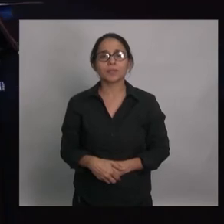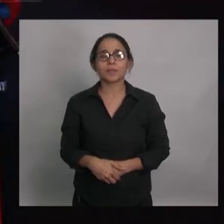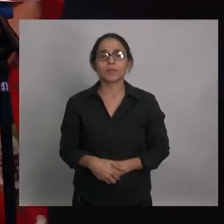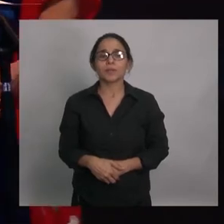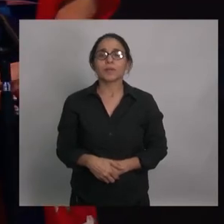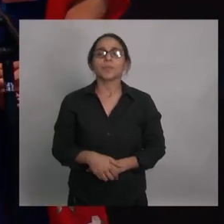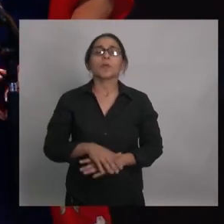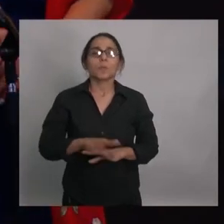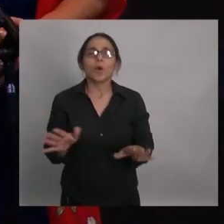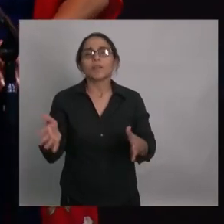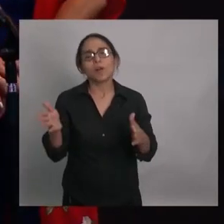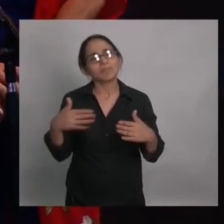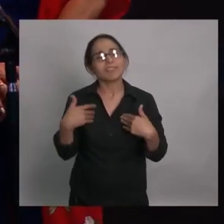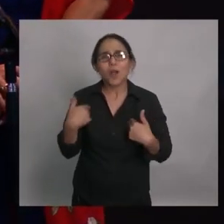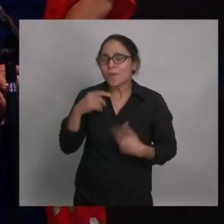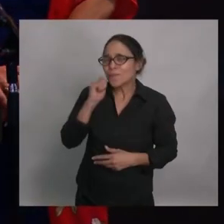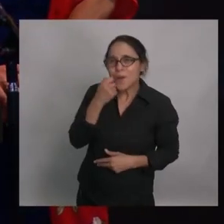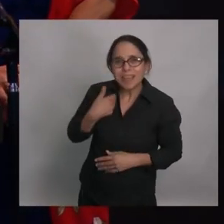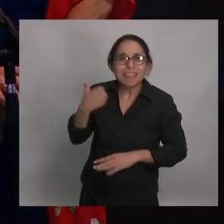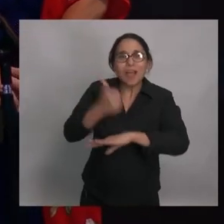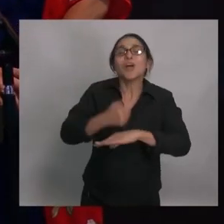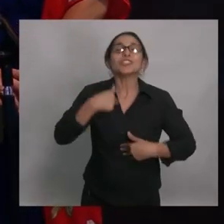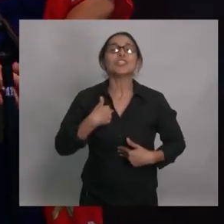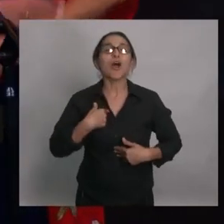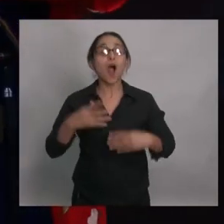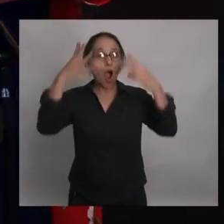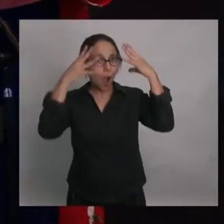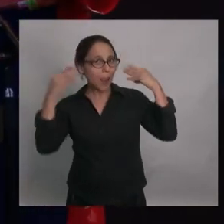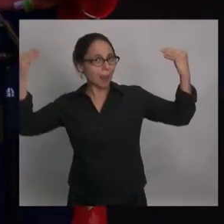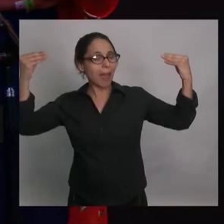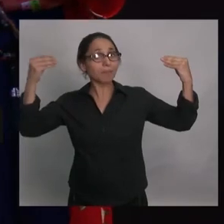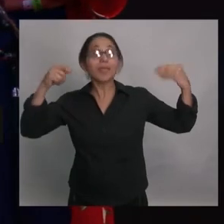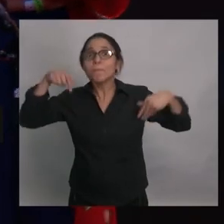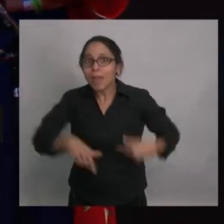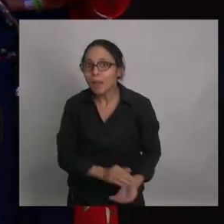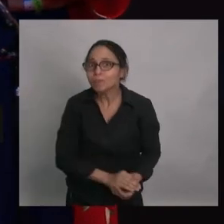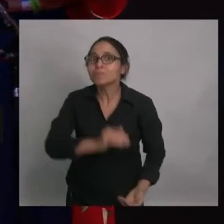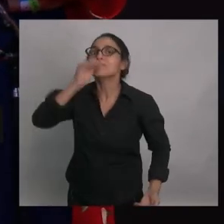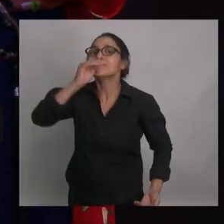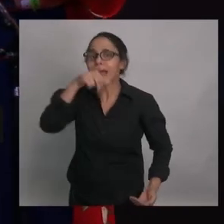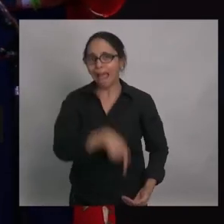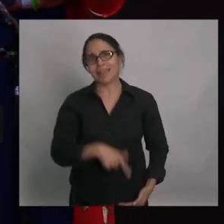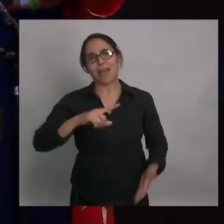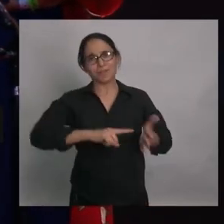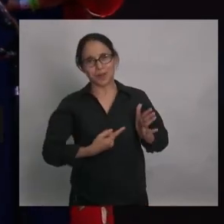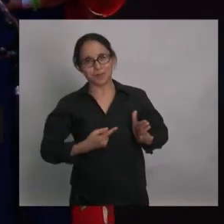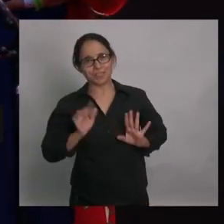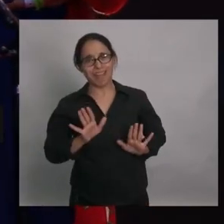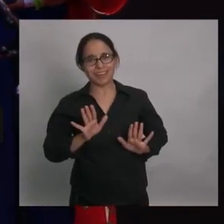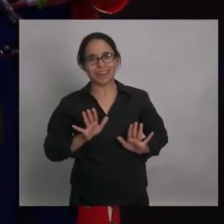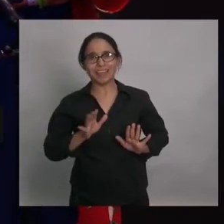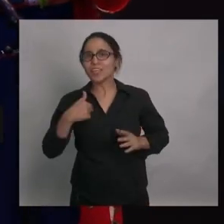para mí es muy lindo estar aquí yo soy una holandesa que se creció en buenos aires- y nunca deje a